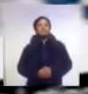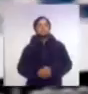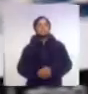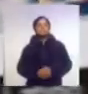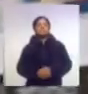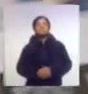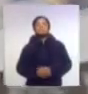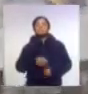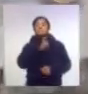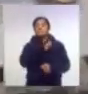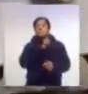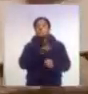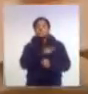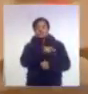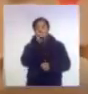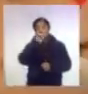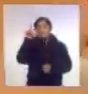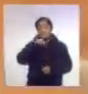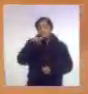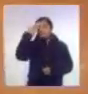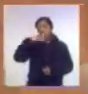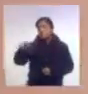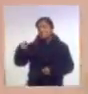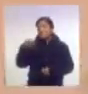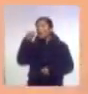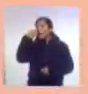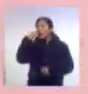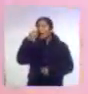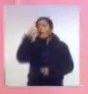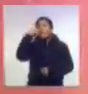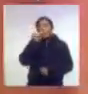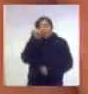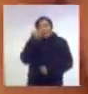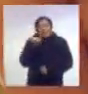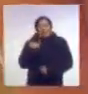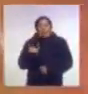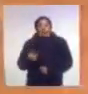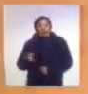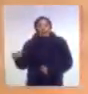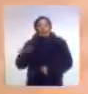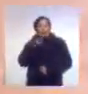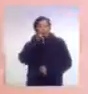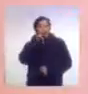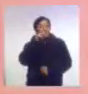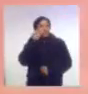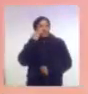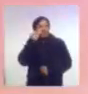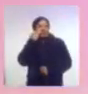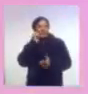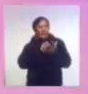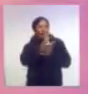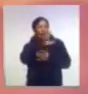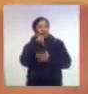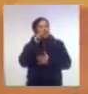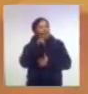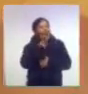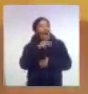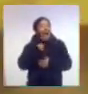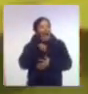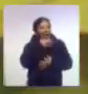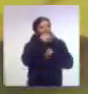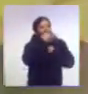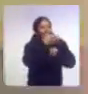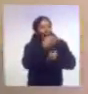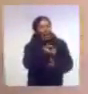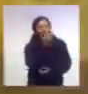La especialista señala que consumir métodos para bajar de peso anunciados en medios de comunicación y redes sociales puede ser riesgoso, por